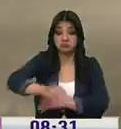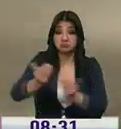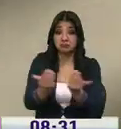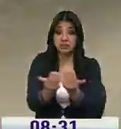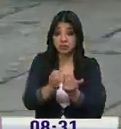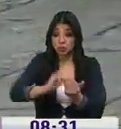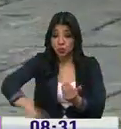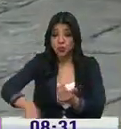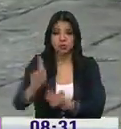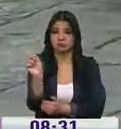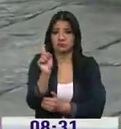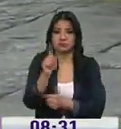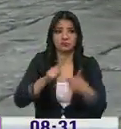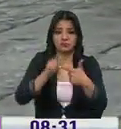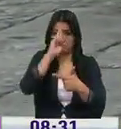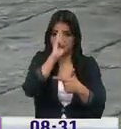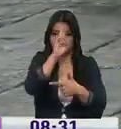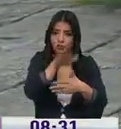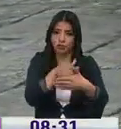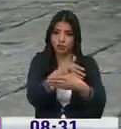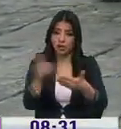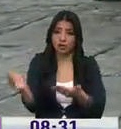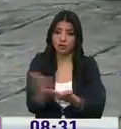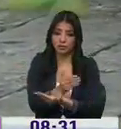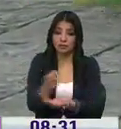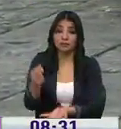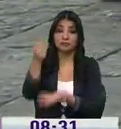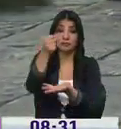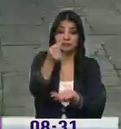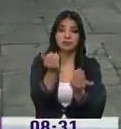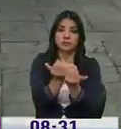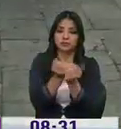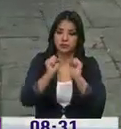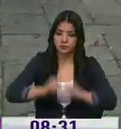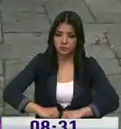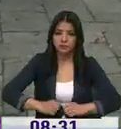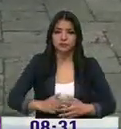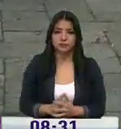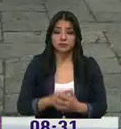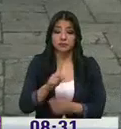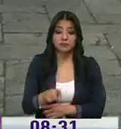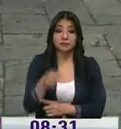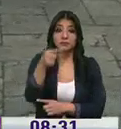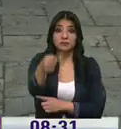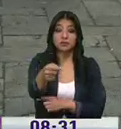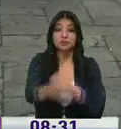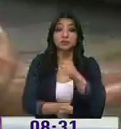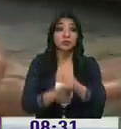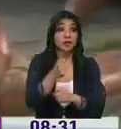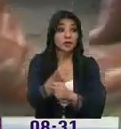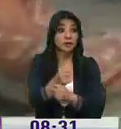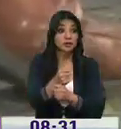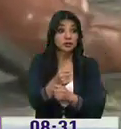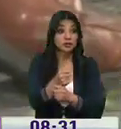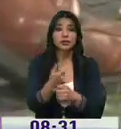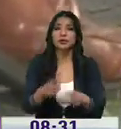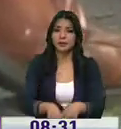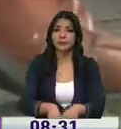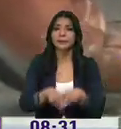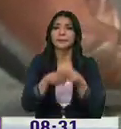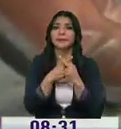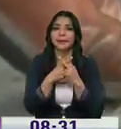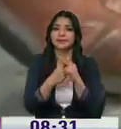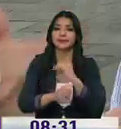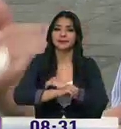calle, respetar horarios de recolección, entre otros. Porque el próximo año, según menciona, se empezará con otra